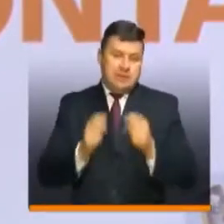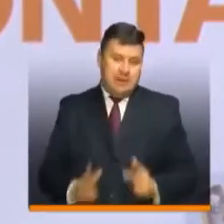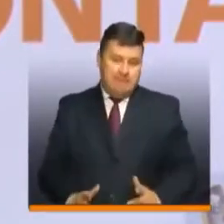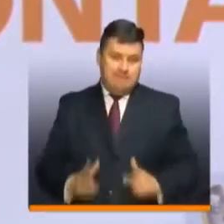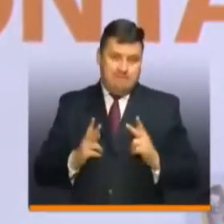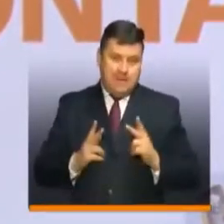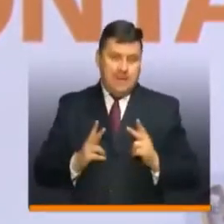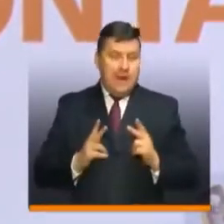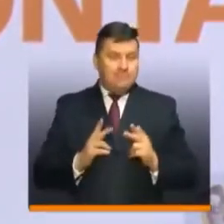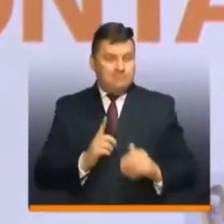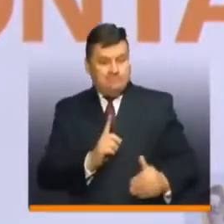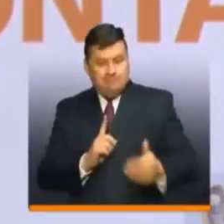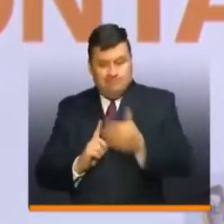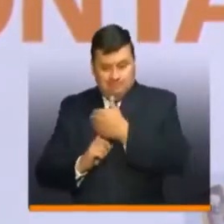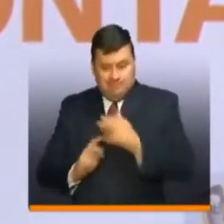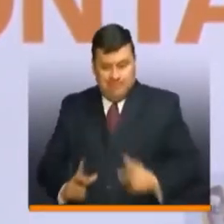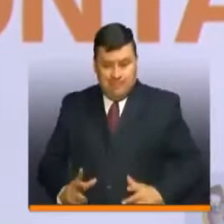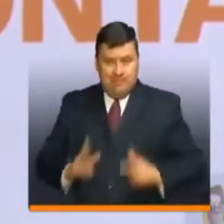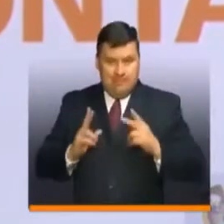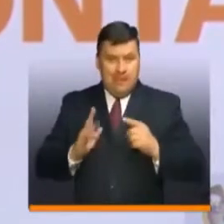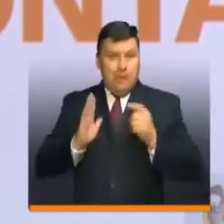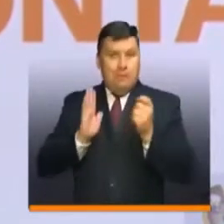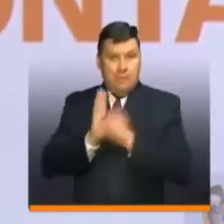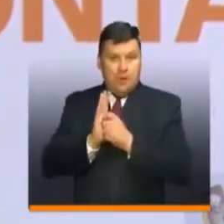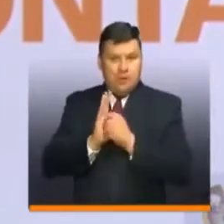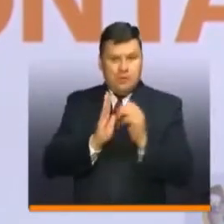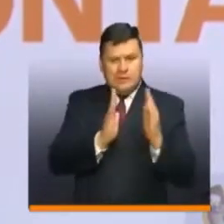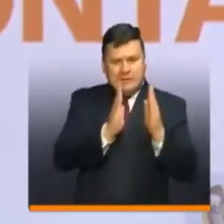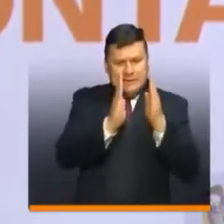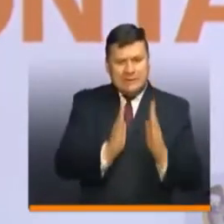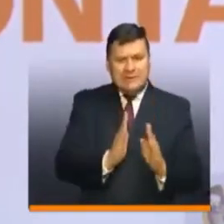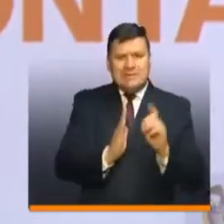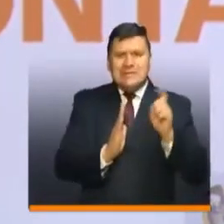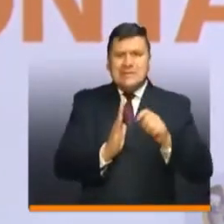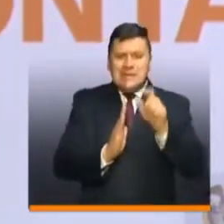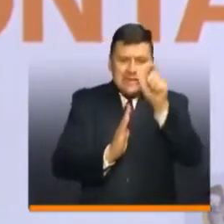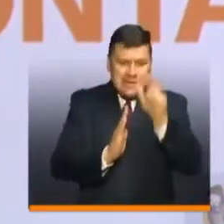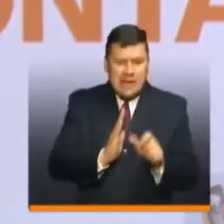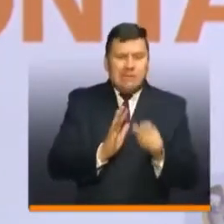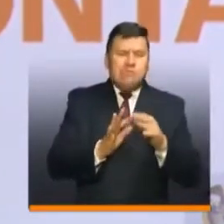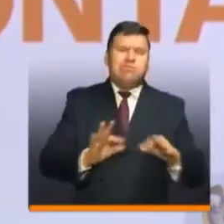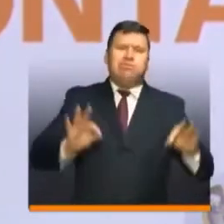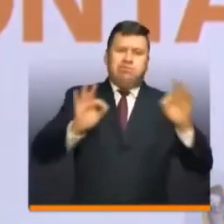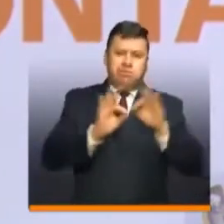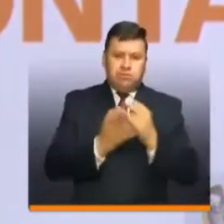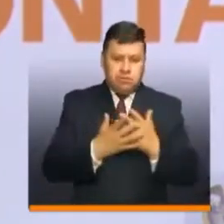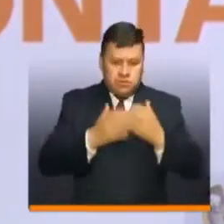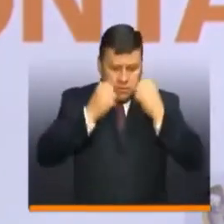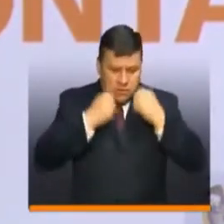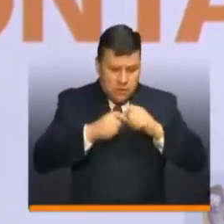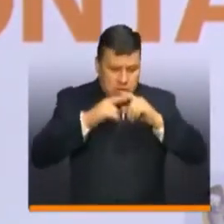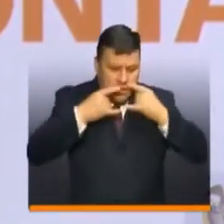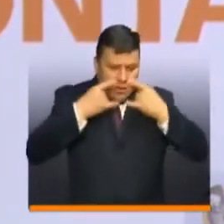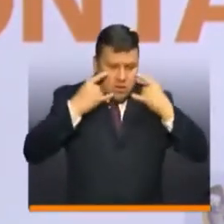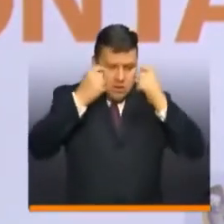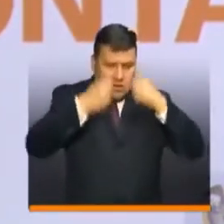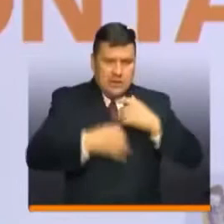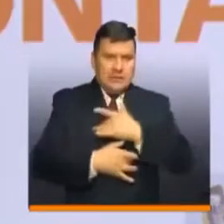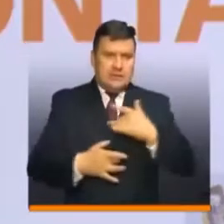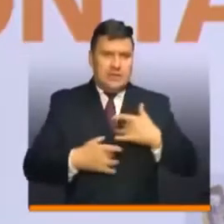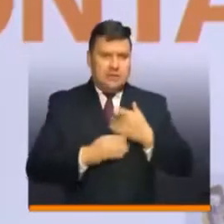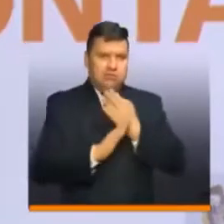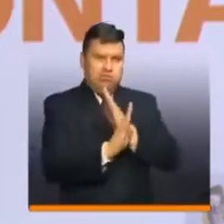proteger vidas humanas uno de sus capítulos necesarios tienen que ser los elementos de protección en materia de salud